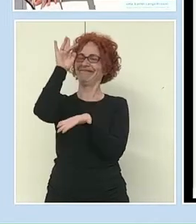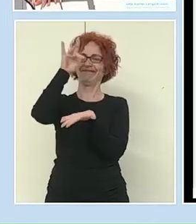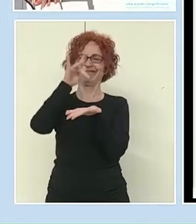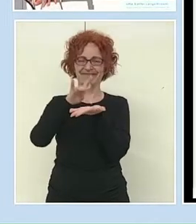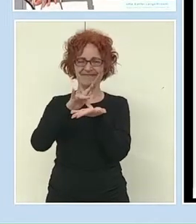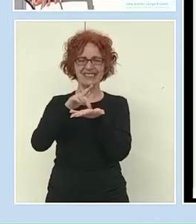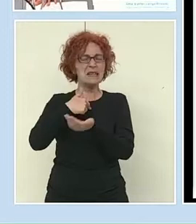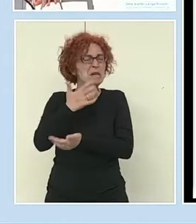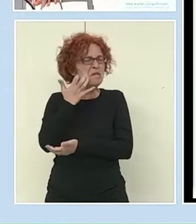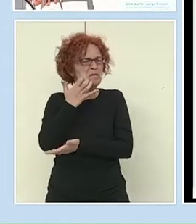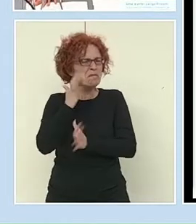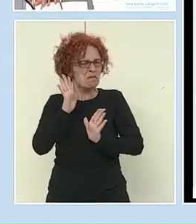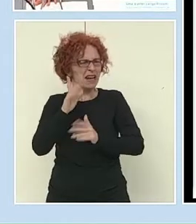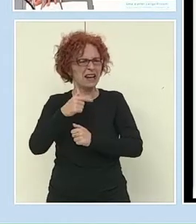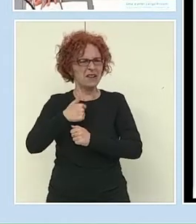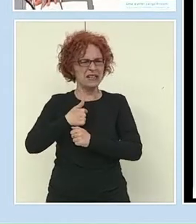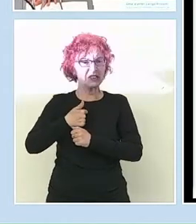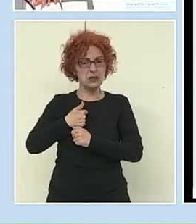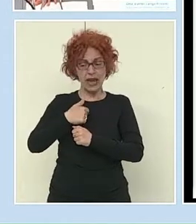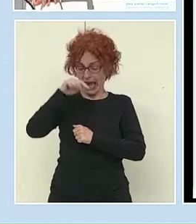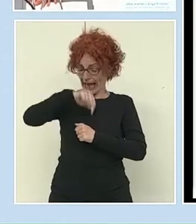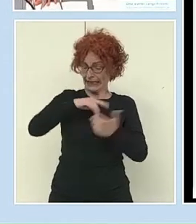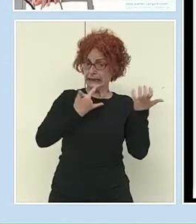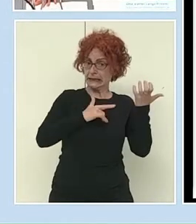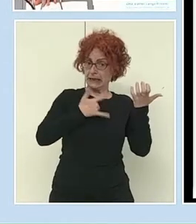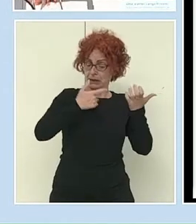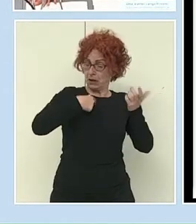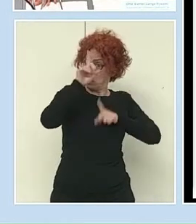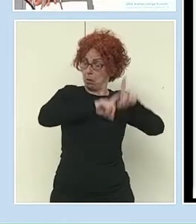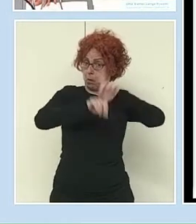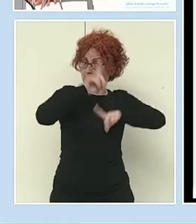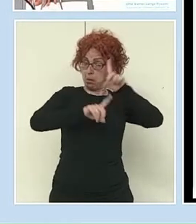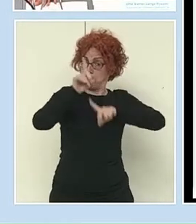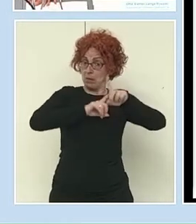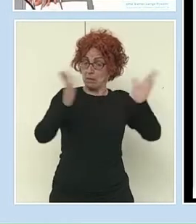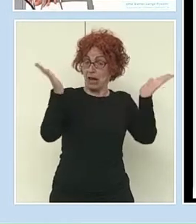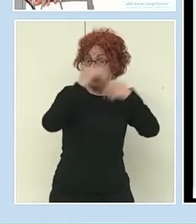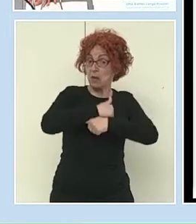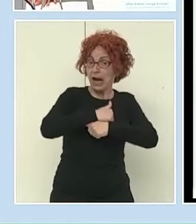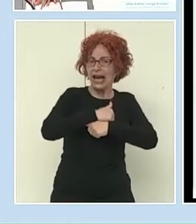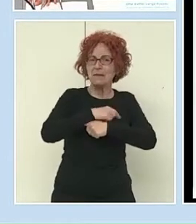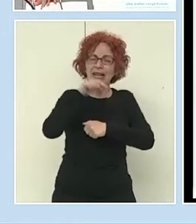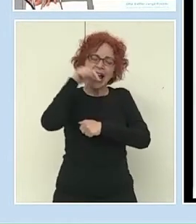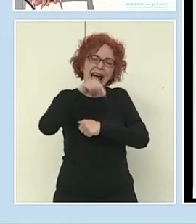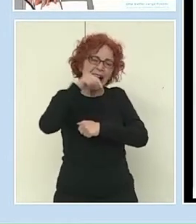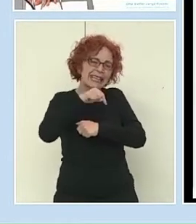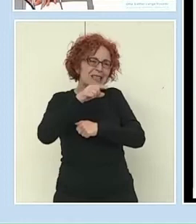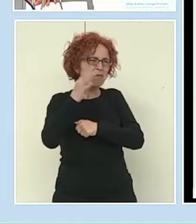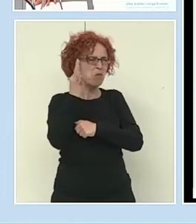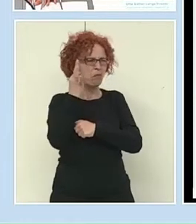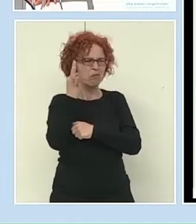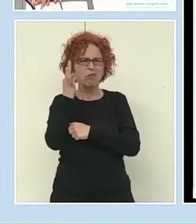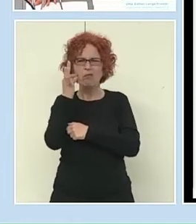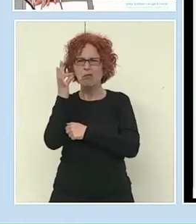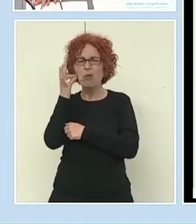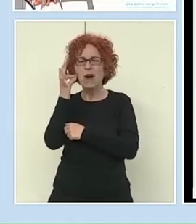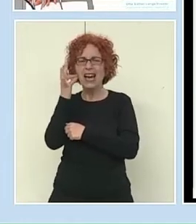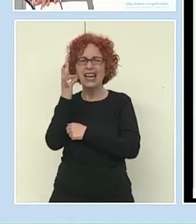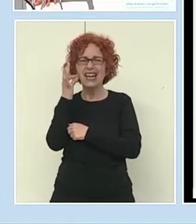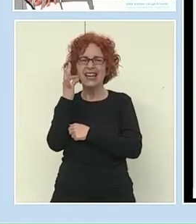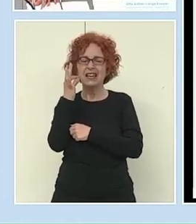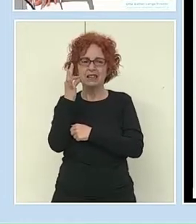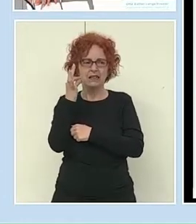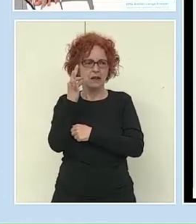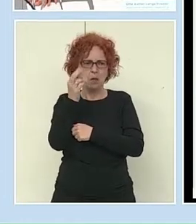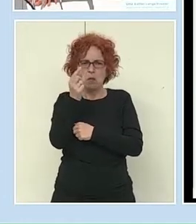es curioso, esto no me pasó en la superior en Sevilla, donde sí, la presencia femenina era minoritaria, pero no tan